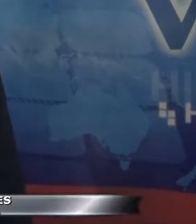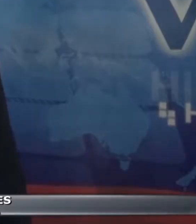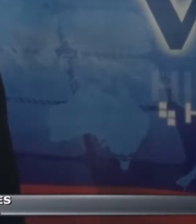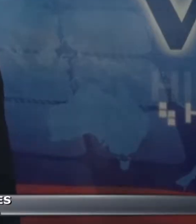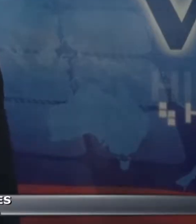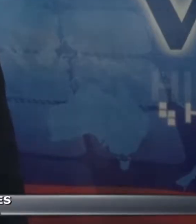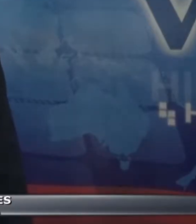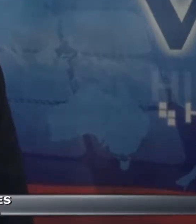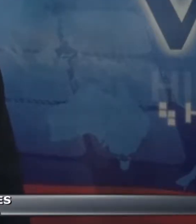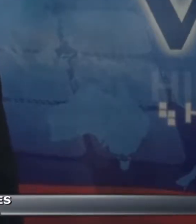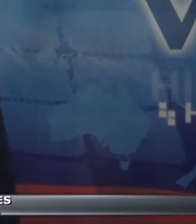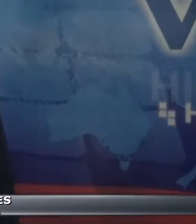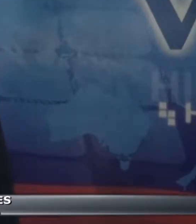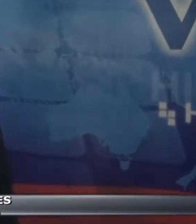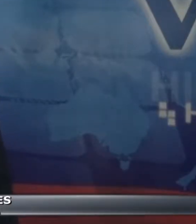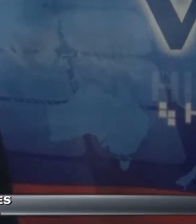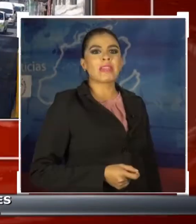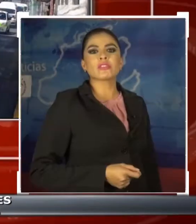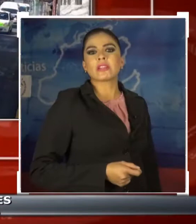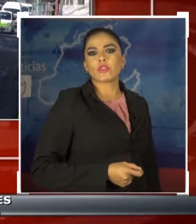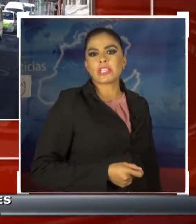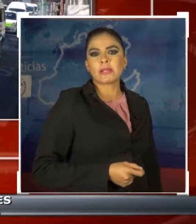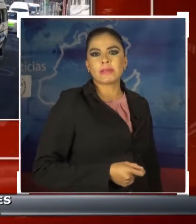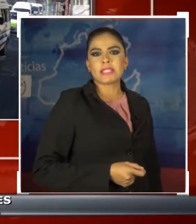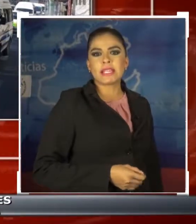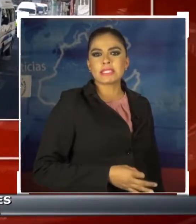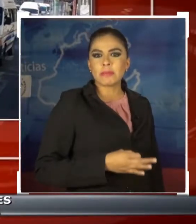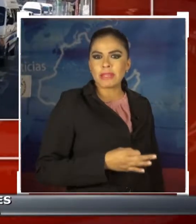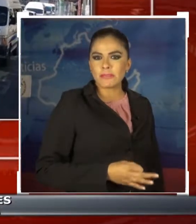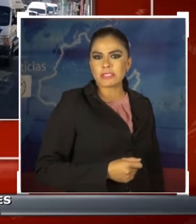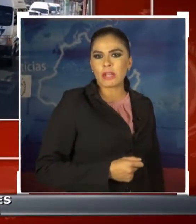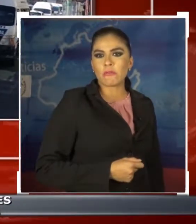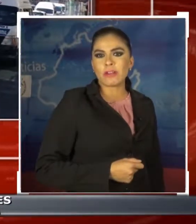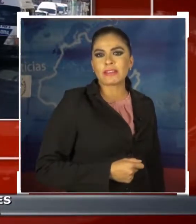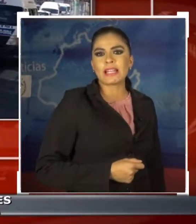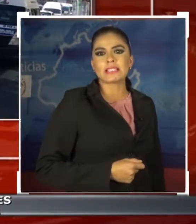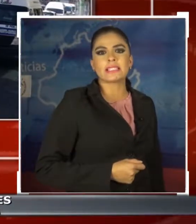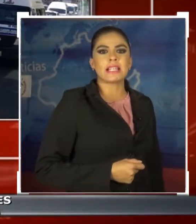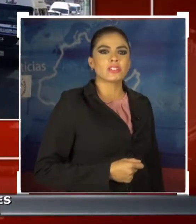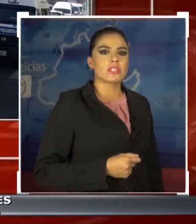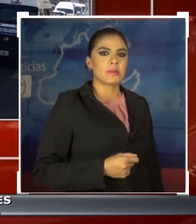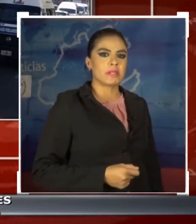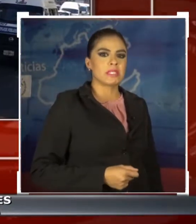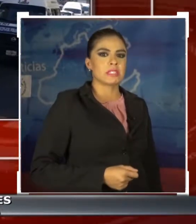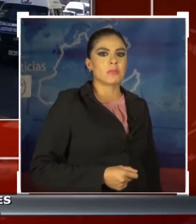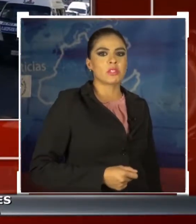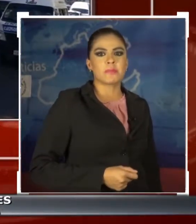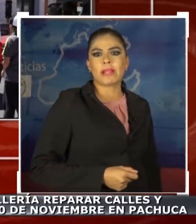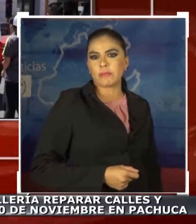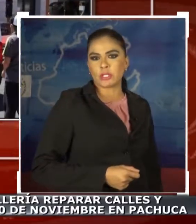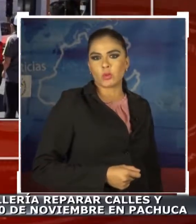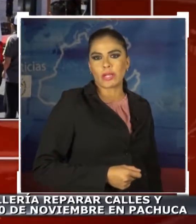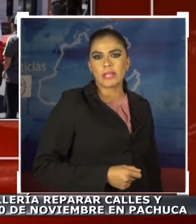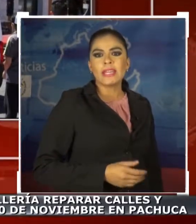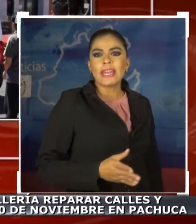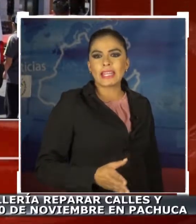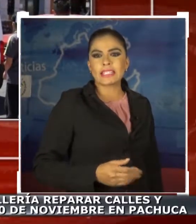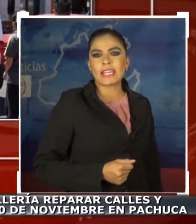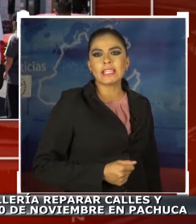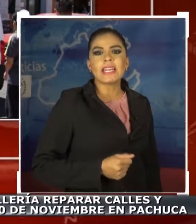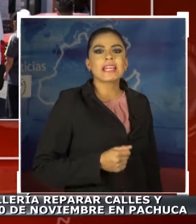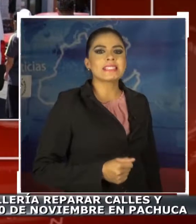alrededor de 50 transportistas a grande a 2 antorcha campesina se manifestaron frente a las instalaciones de presidencia municipal de pachuca